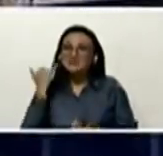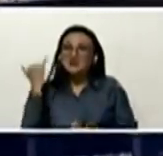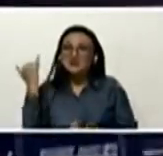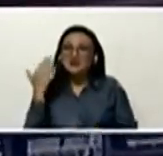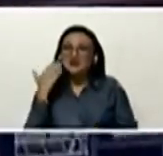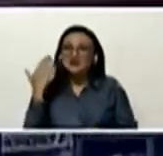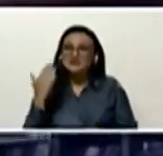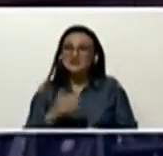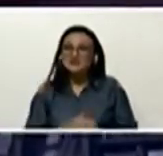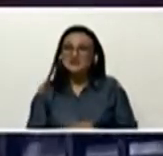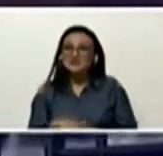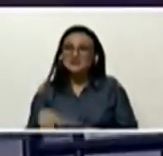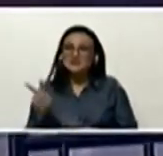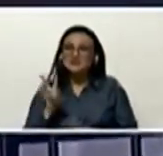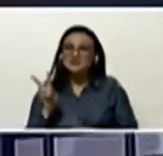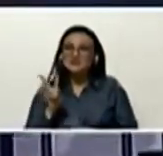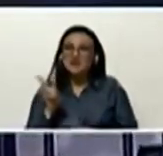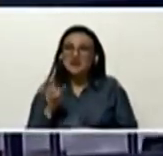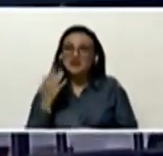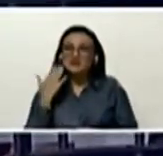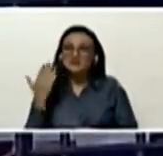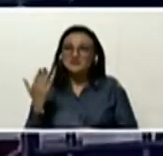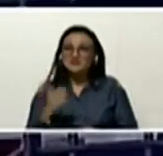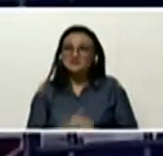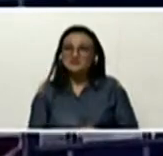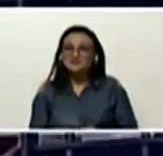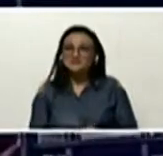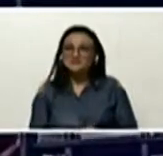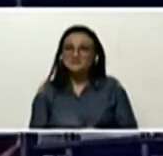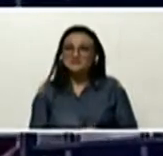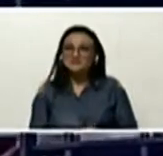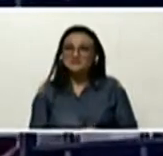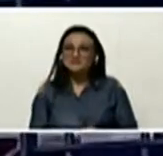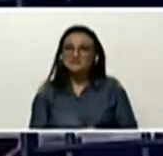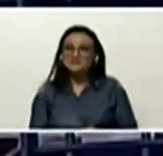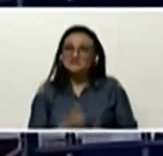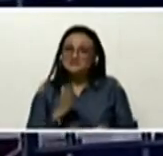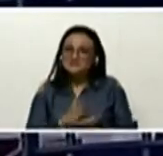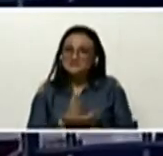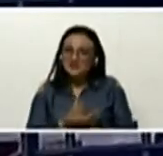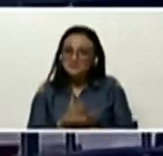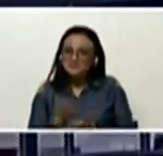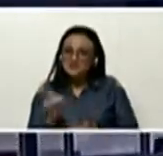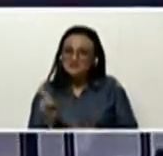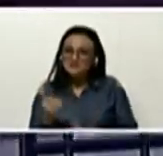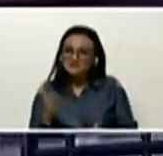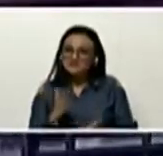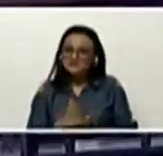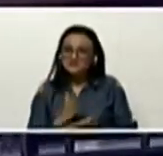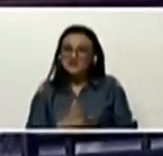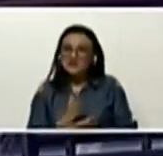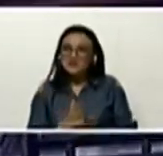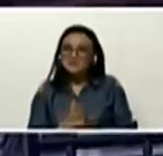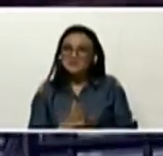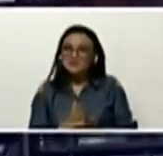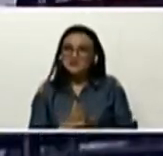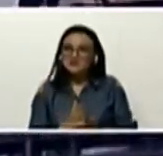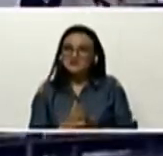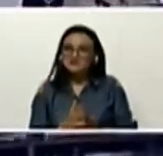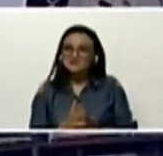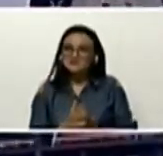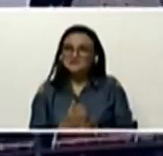popular venezolano. José Vicente Rangel, siempre presente, siempre